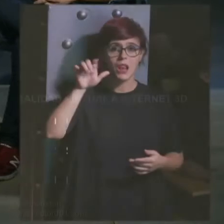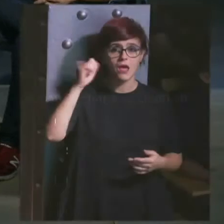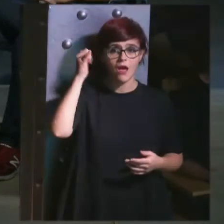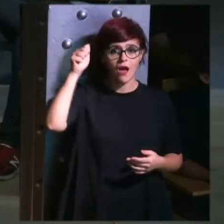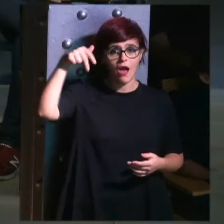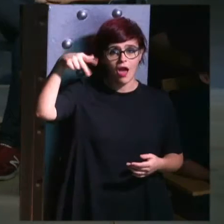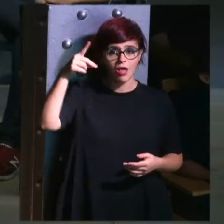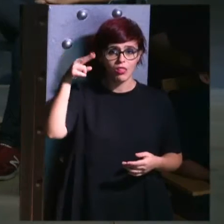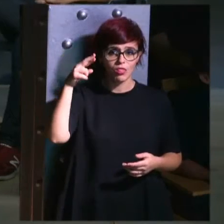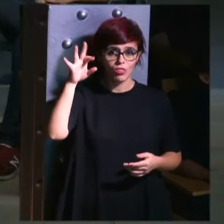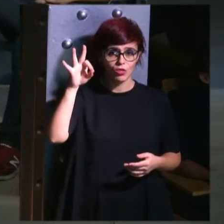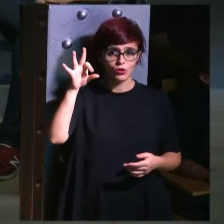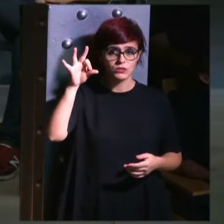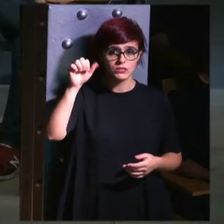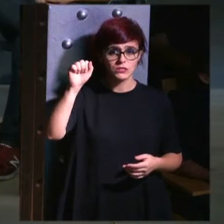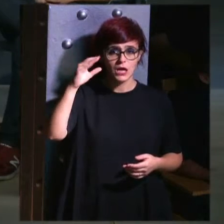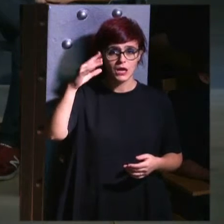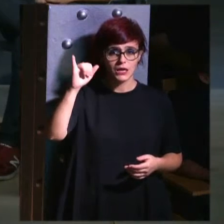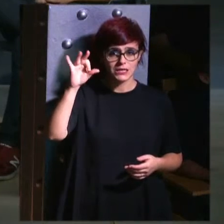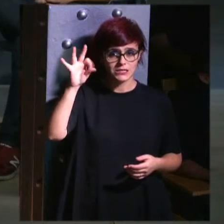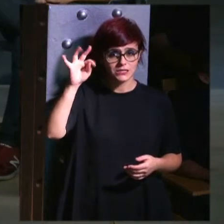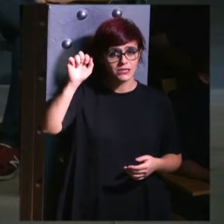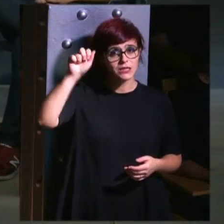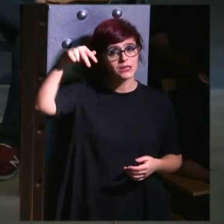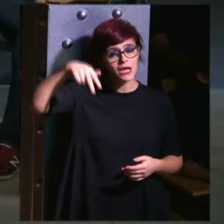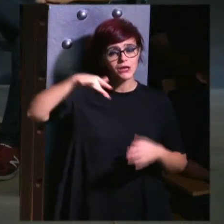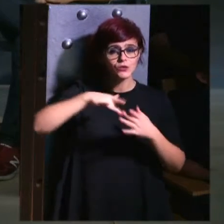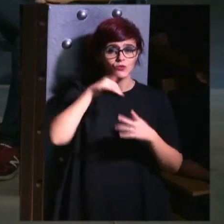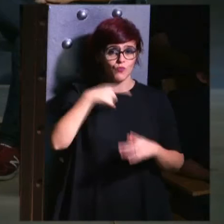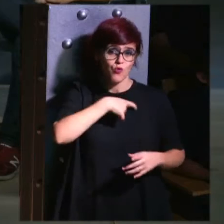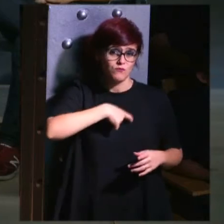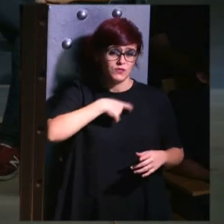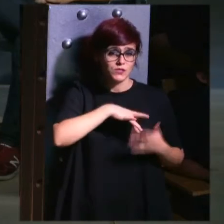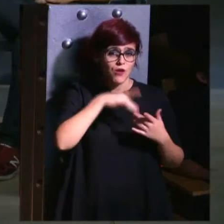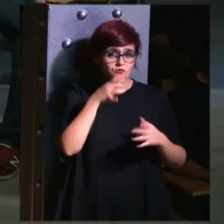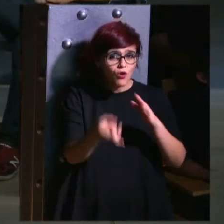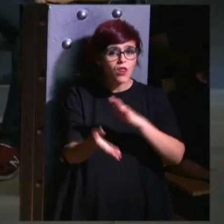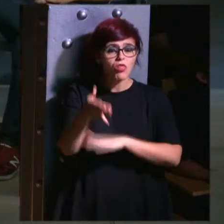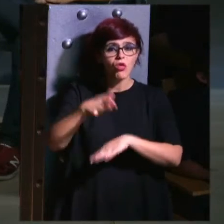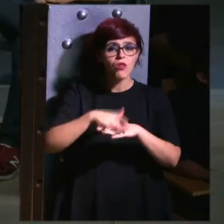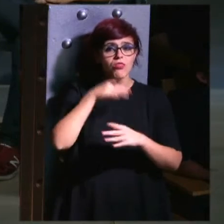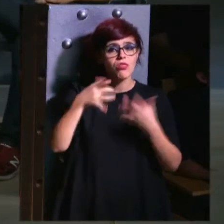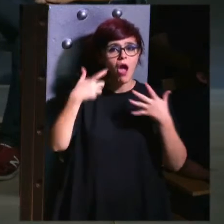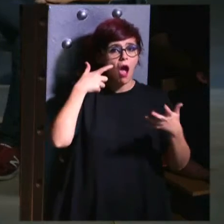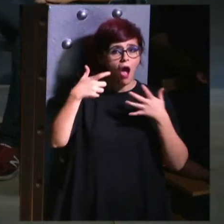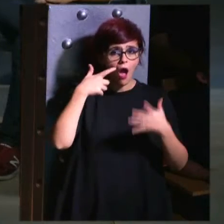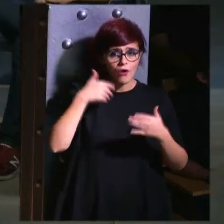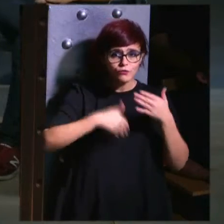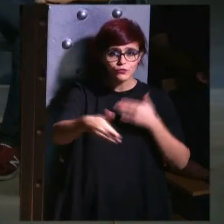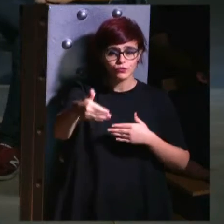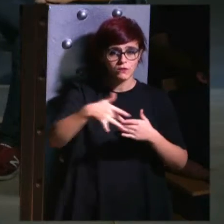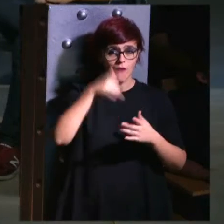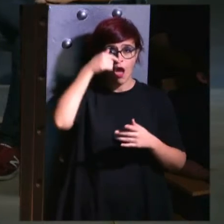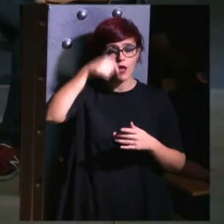soy curador, comisario, como se decía antes, de Art Futura. Y el tema que tenemos este año es de la